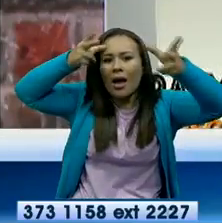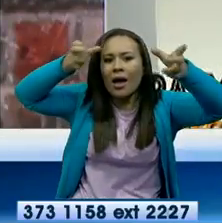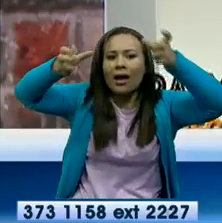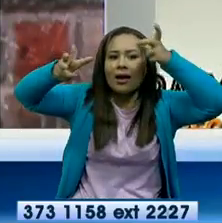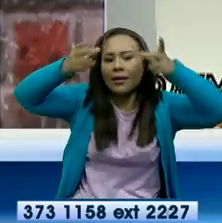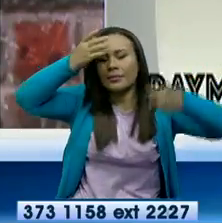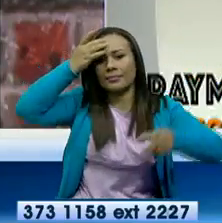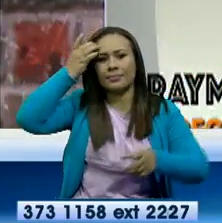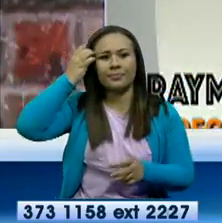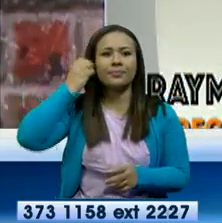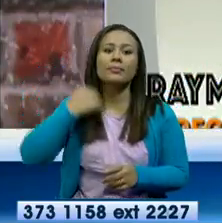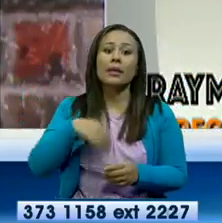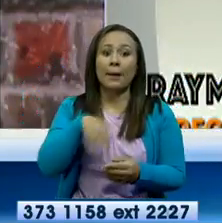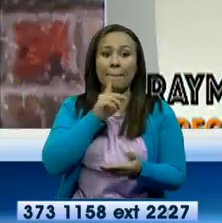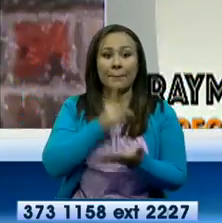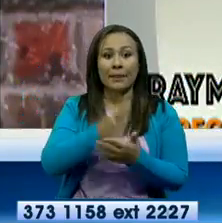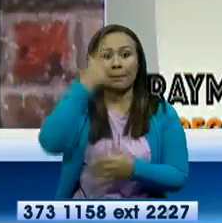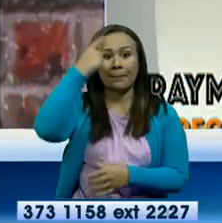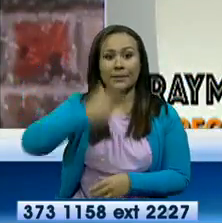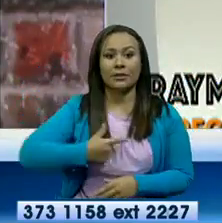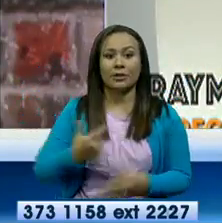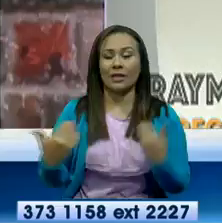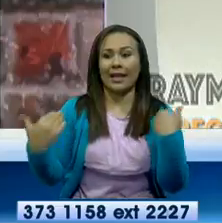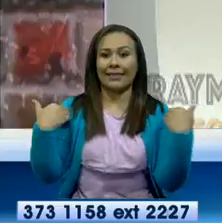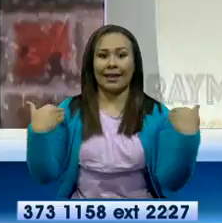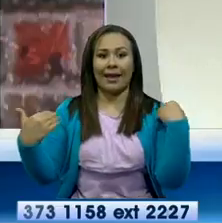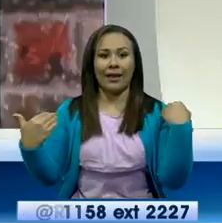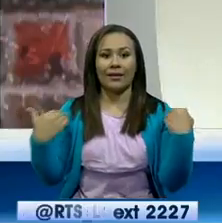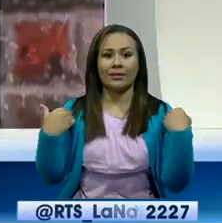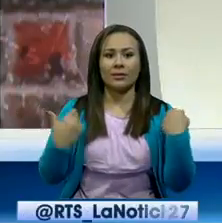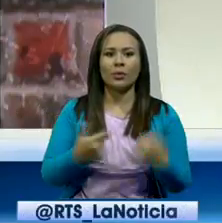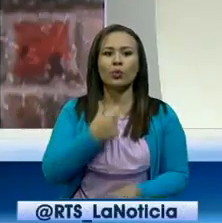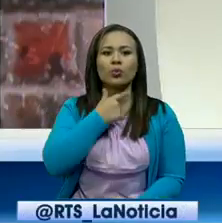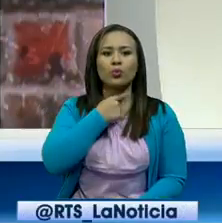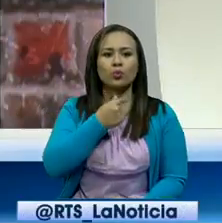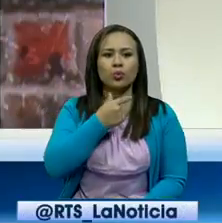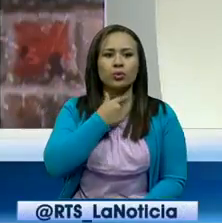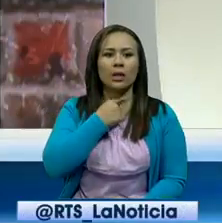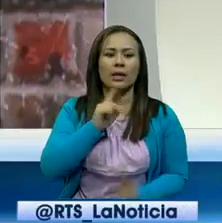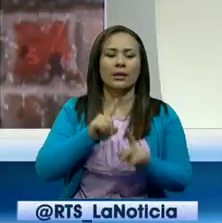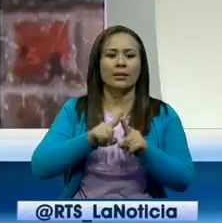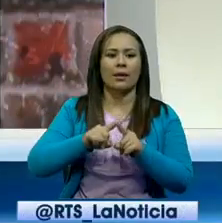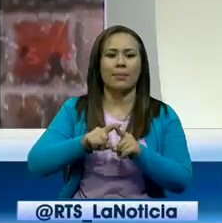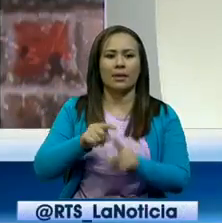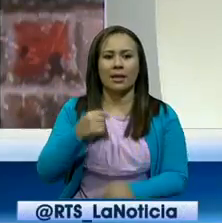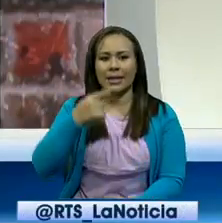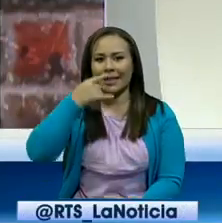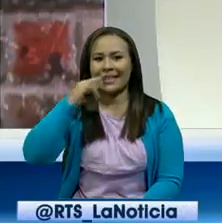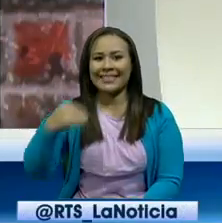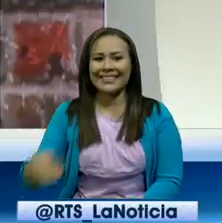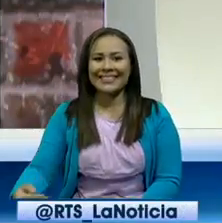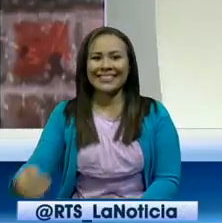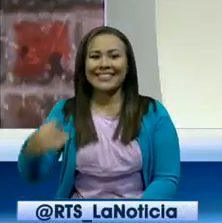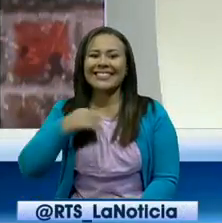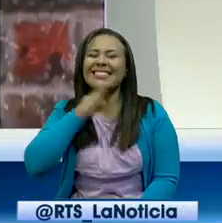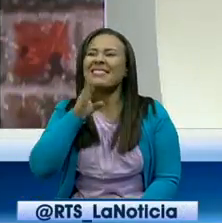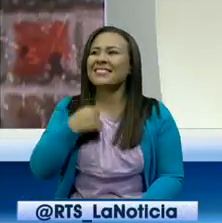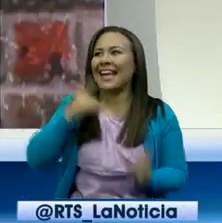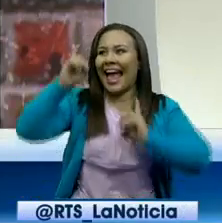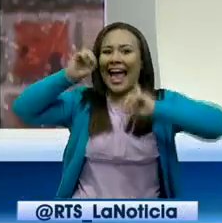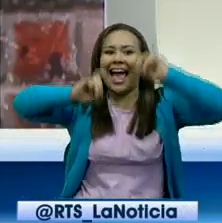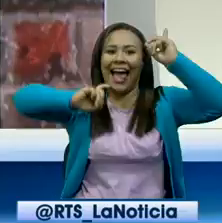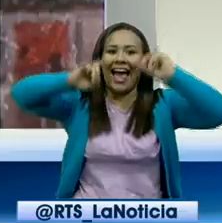hay una tendencia natural desde el inicio decir hay un gusto por representadas desde niña desde niños siempre